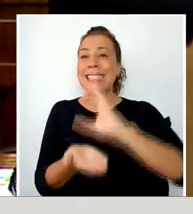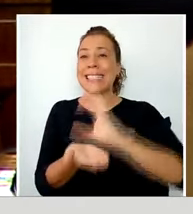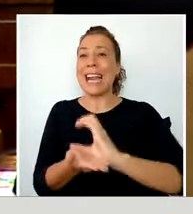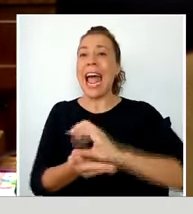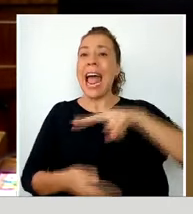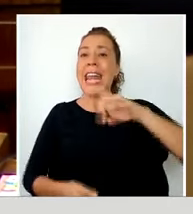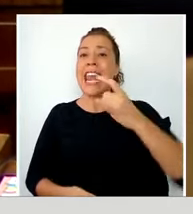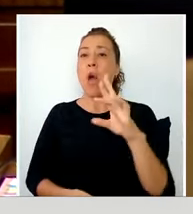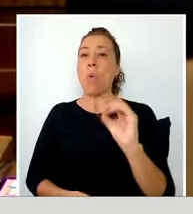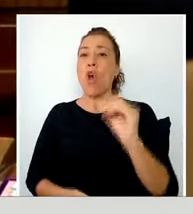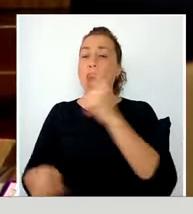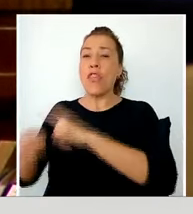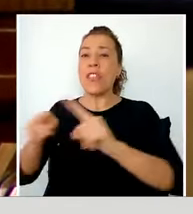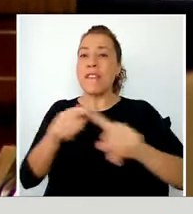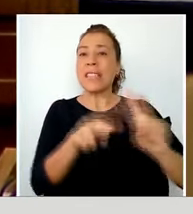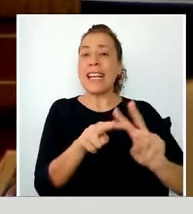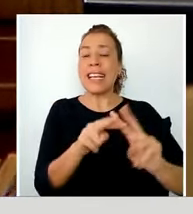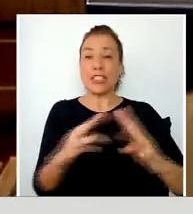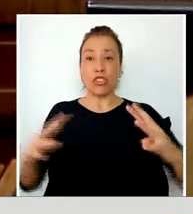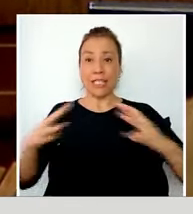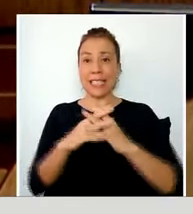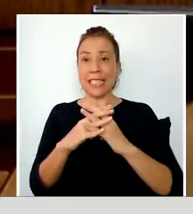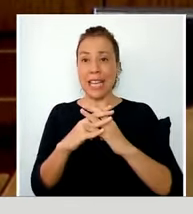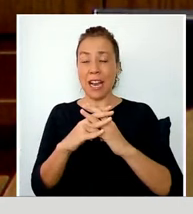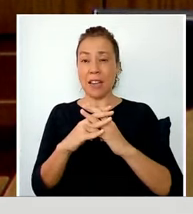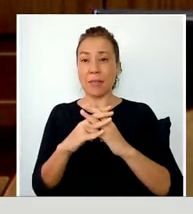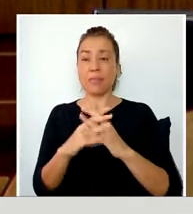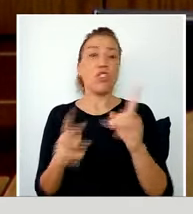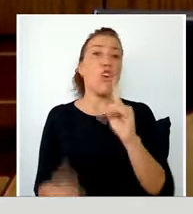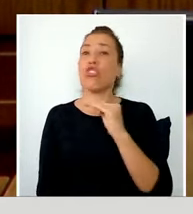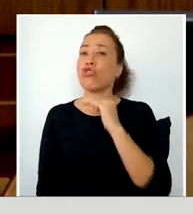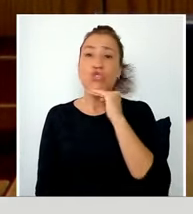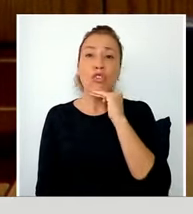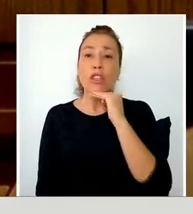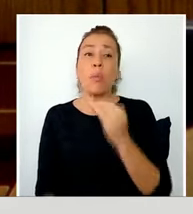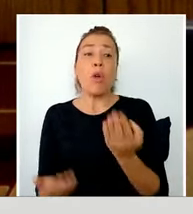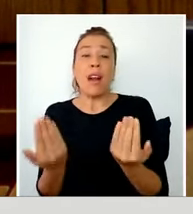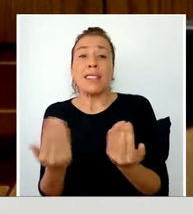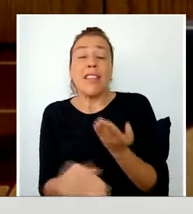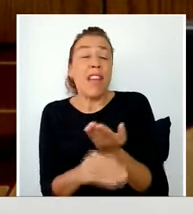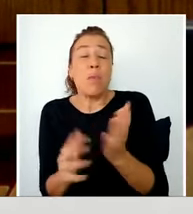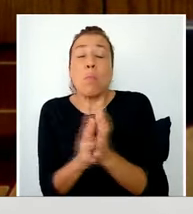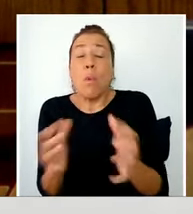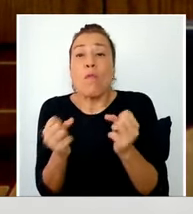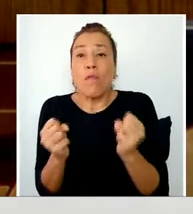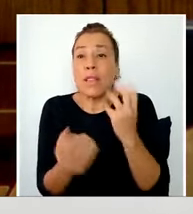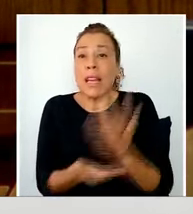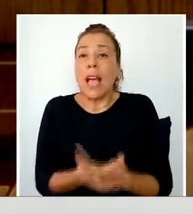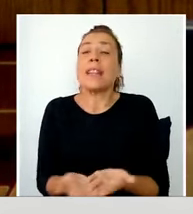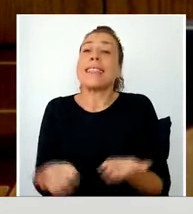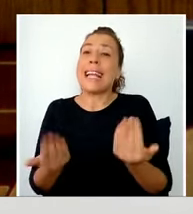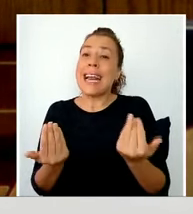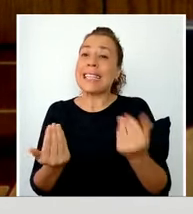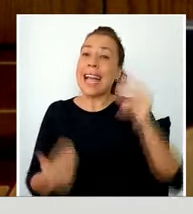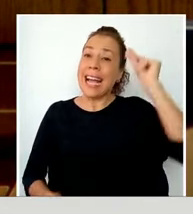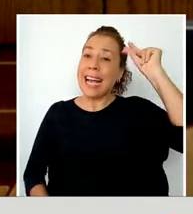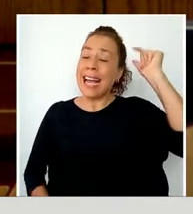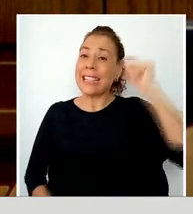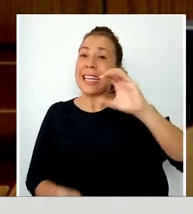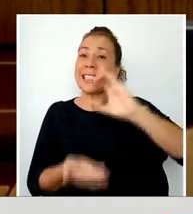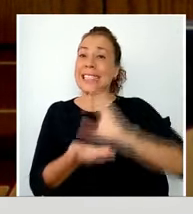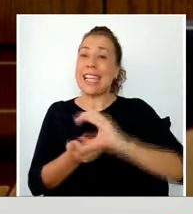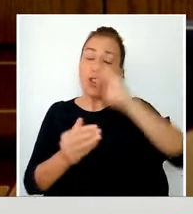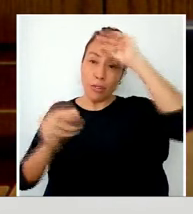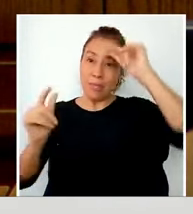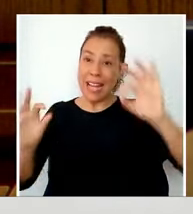realizadas en chillán se hacen insuficientes por la demanda que existe Por tanto se requiere la creación de centros especializados para